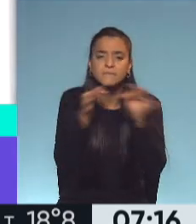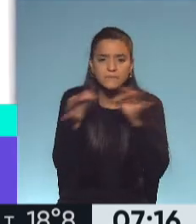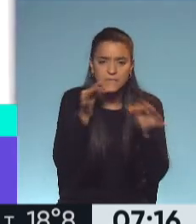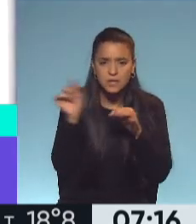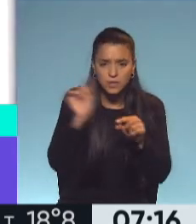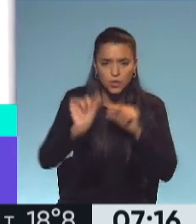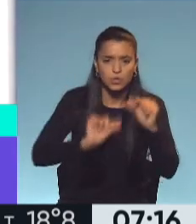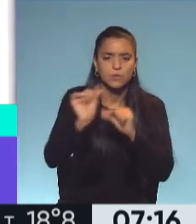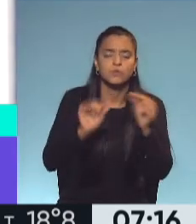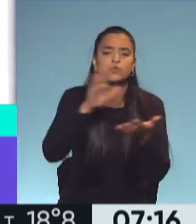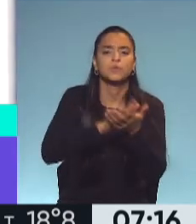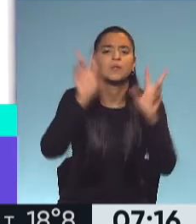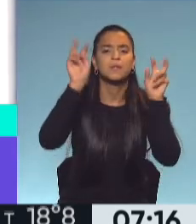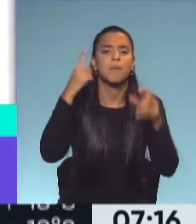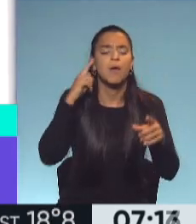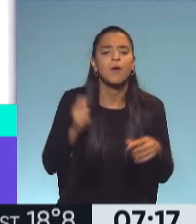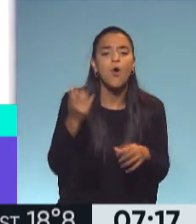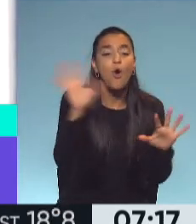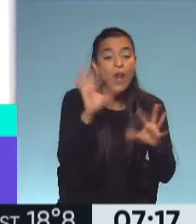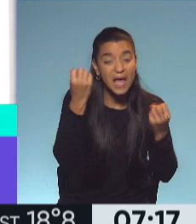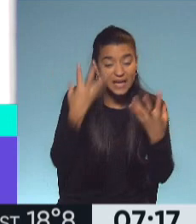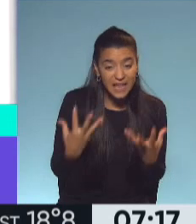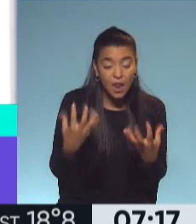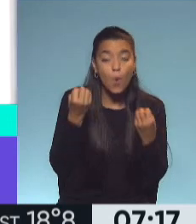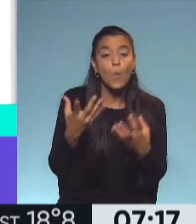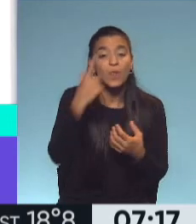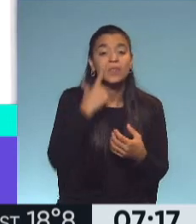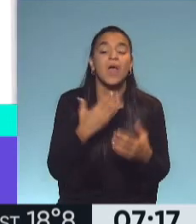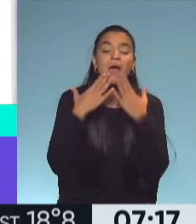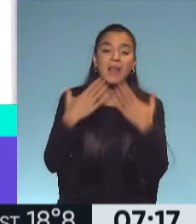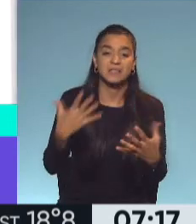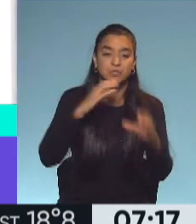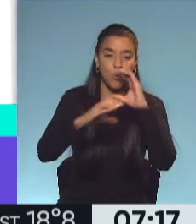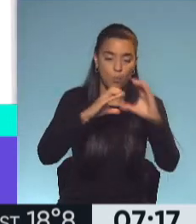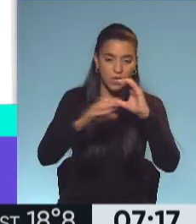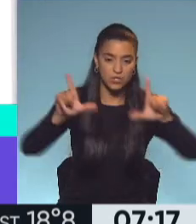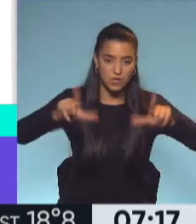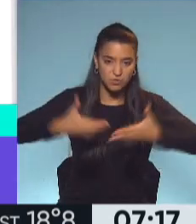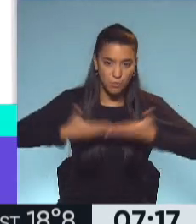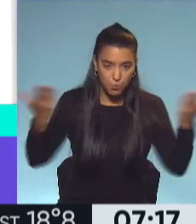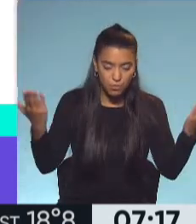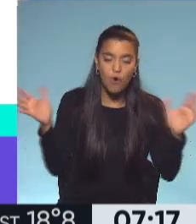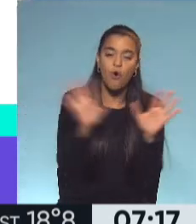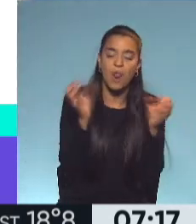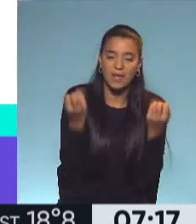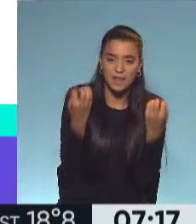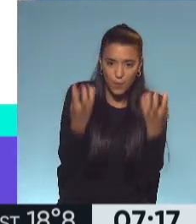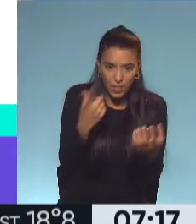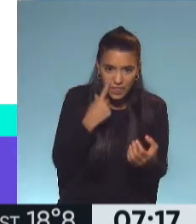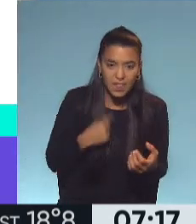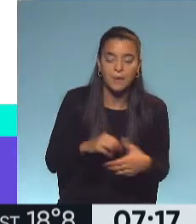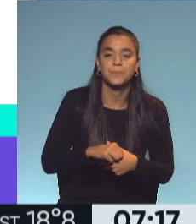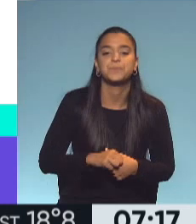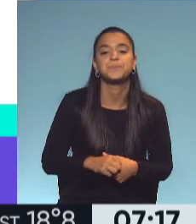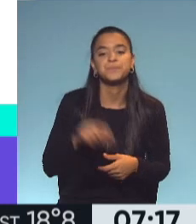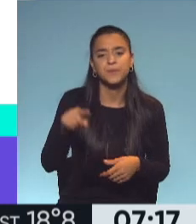con Néstor con toda la parte jurídica. Kreplak, ¿qué tal? Muy buen día, gracias por esta comunicación con la televisión pública. ¿Qué tal? Buen día, ¿cómo están? A ver, nos vamos